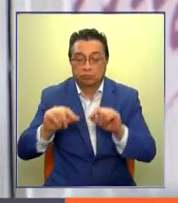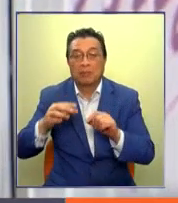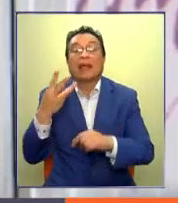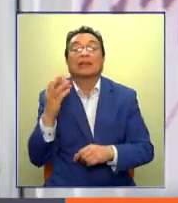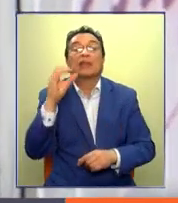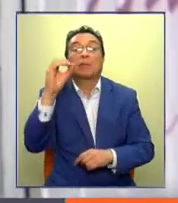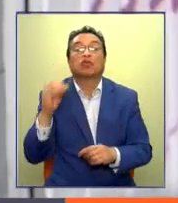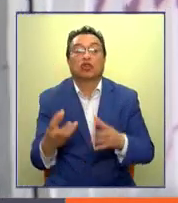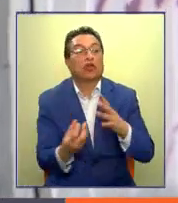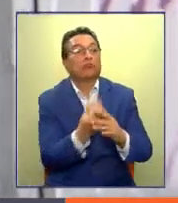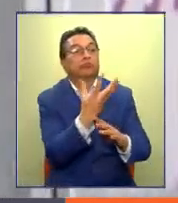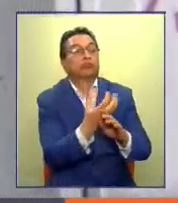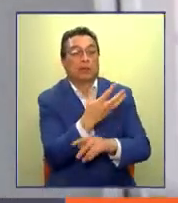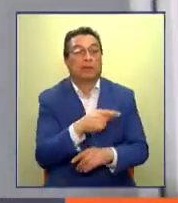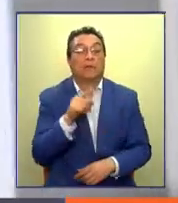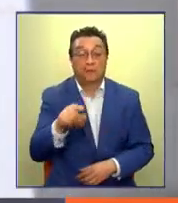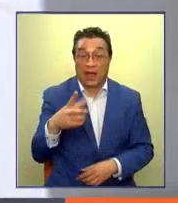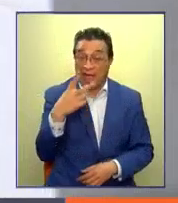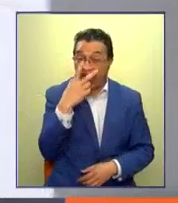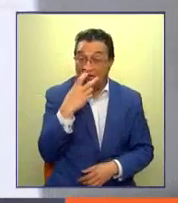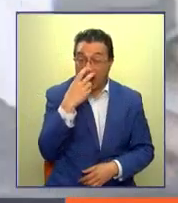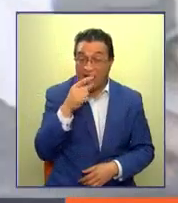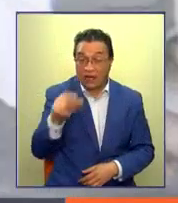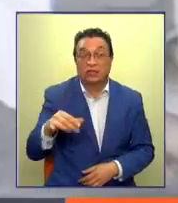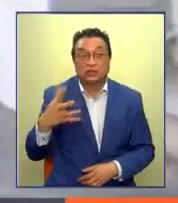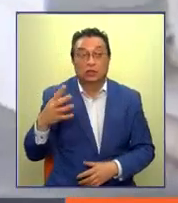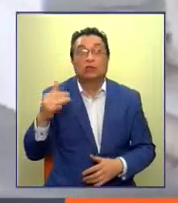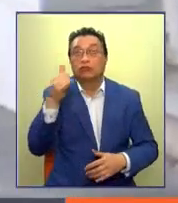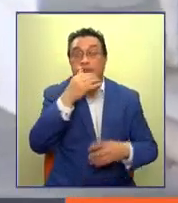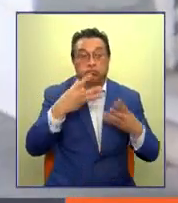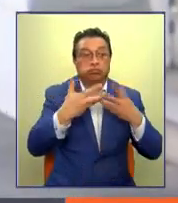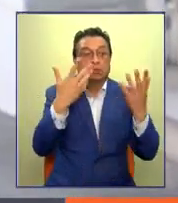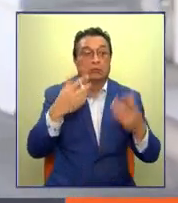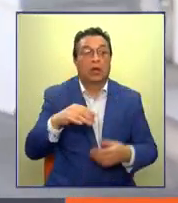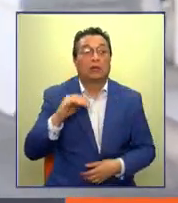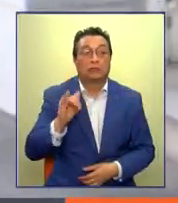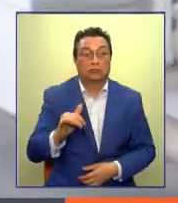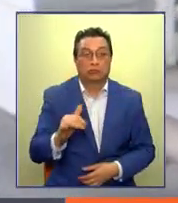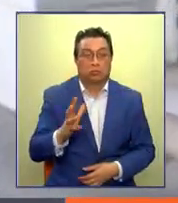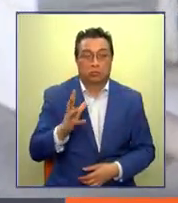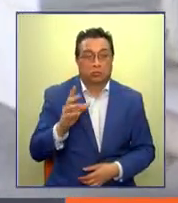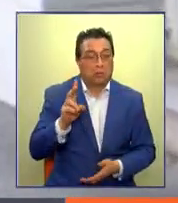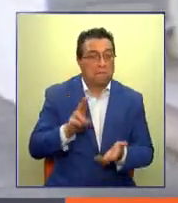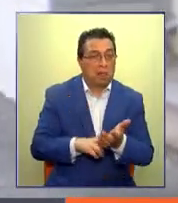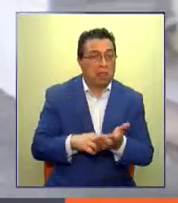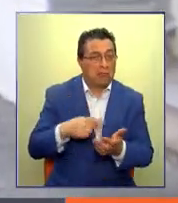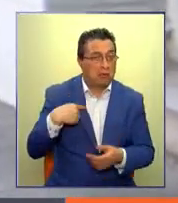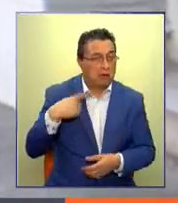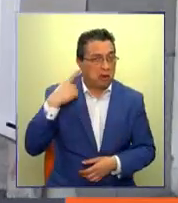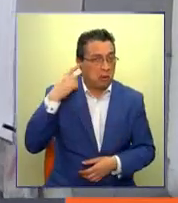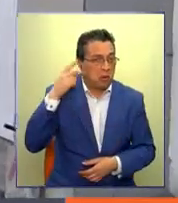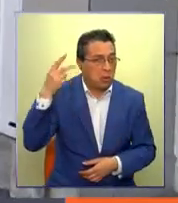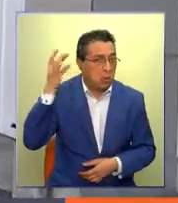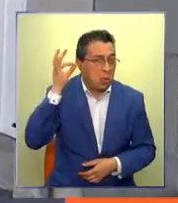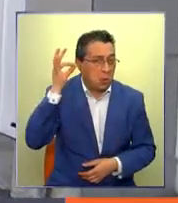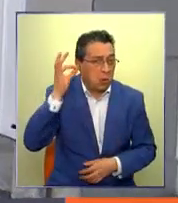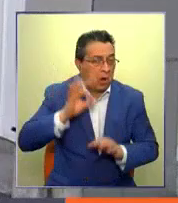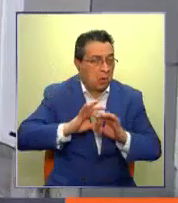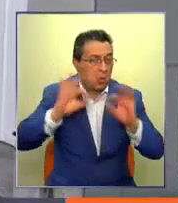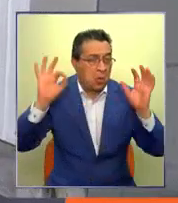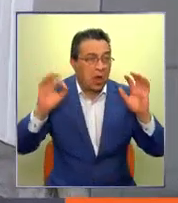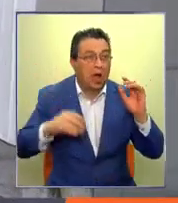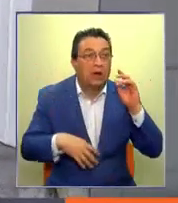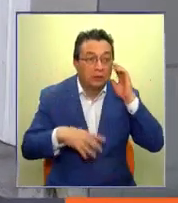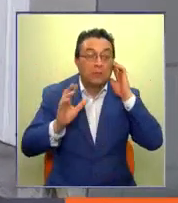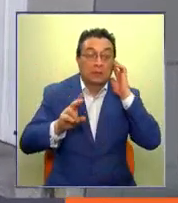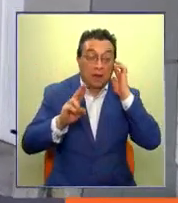son gases que contaminan el ambiente. Nuevos, en realidad no había escuchado. No. Relativamente